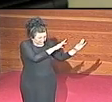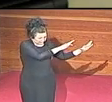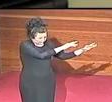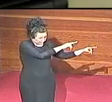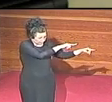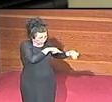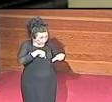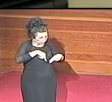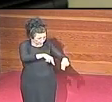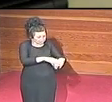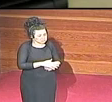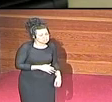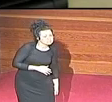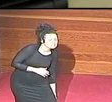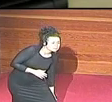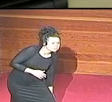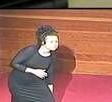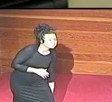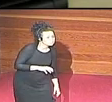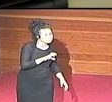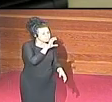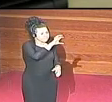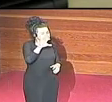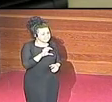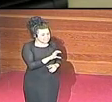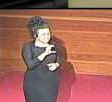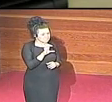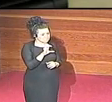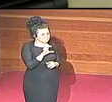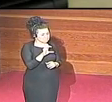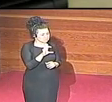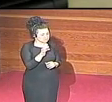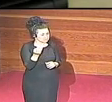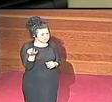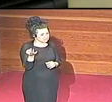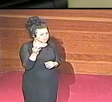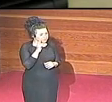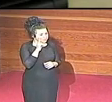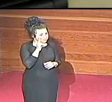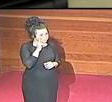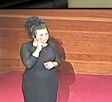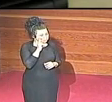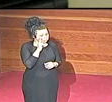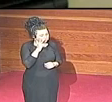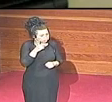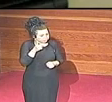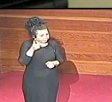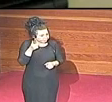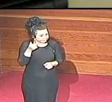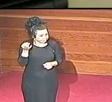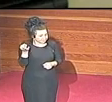ampliaciones, muchos países se vieron obligados a elegir artificialmente entre